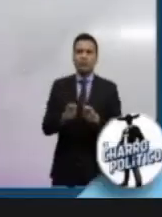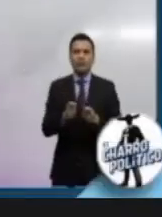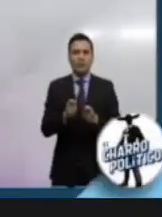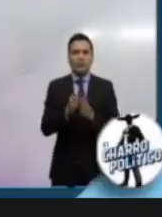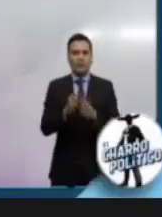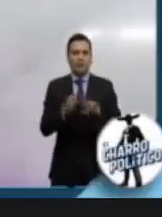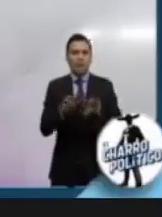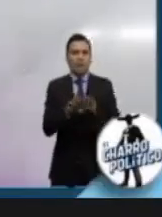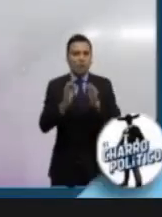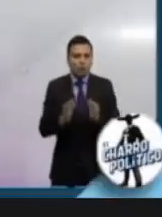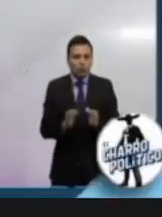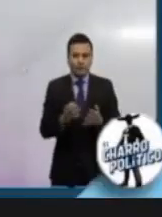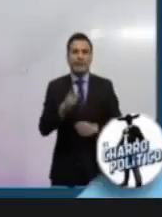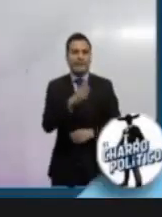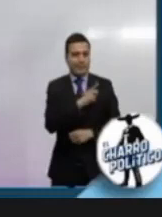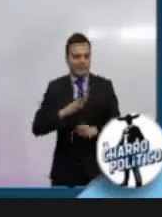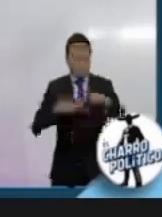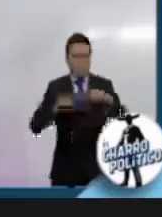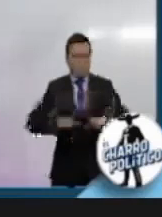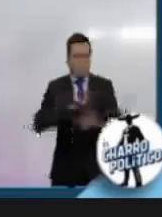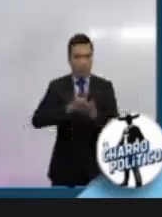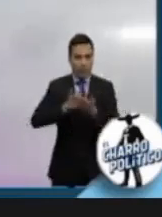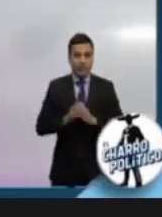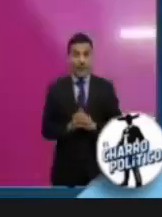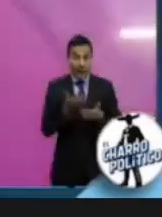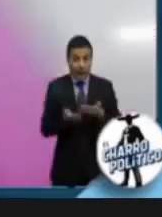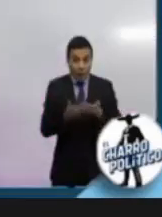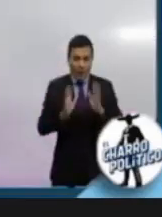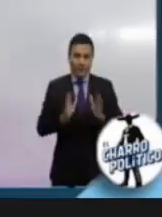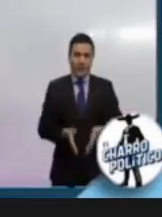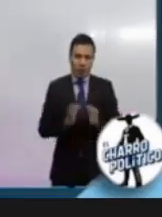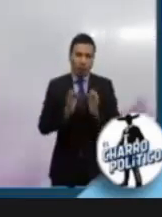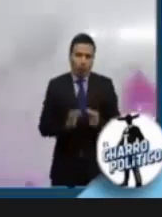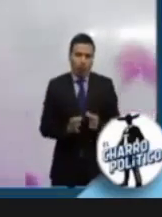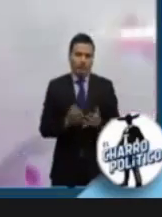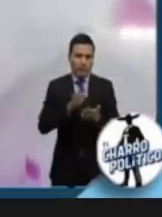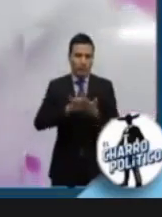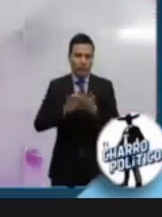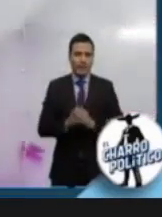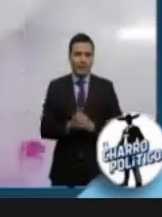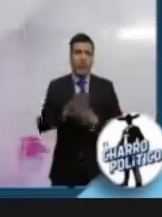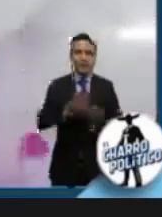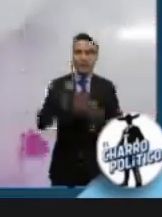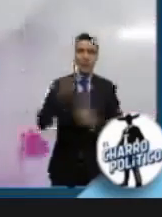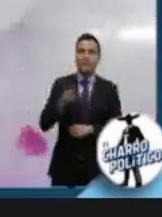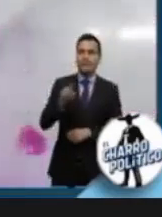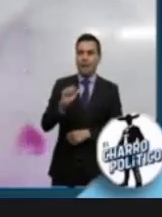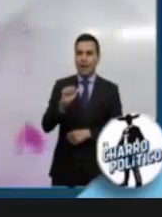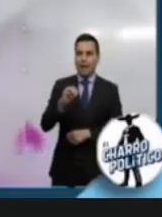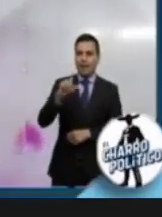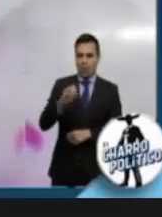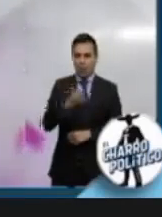fue un espejismo durante años, pero hoy es una realidad. Gracias a la iniciativa presentada por el presidente Andrés Manuel López